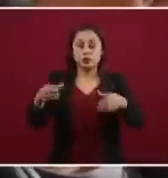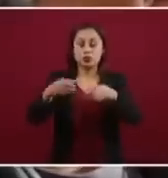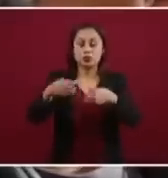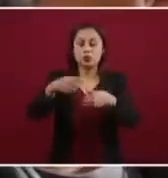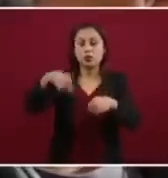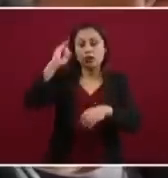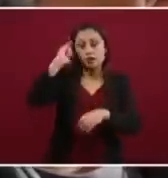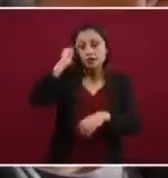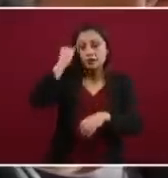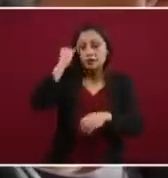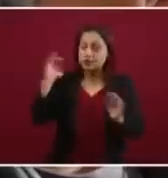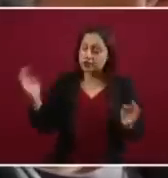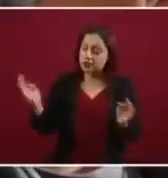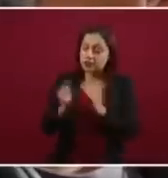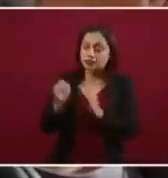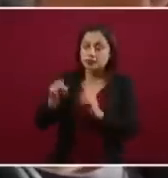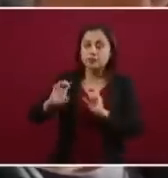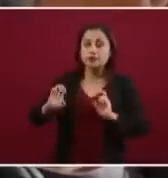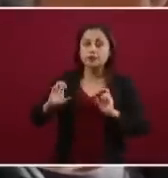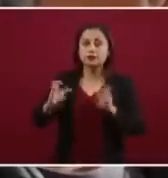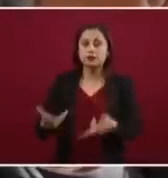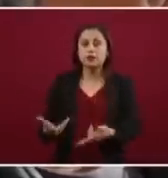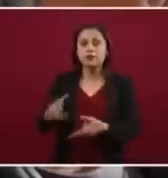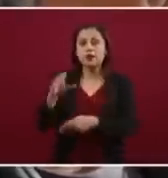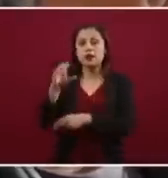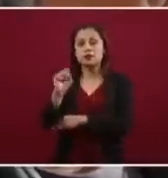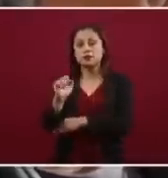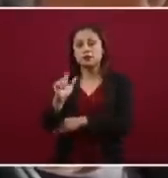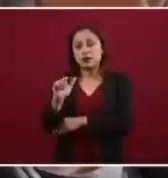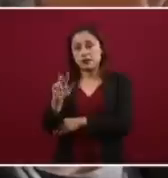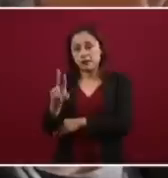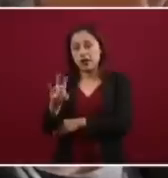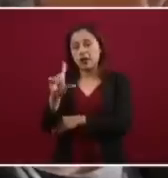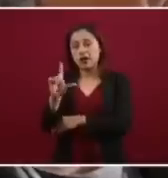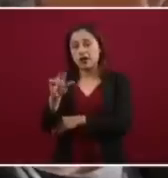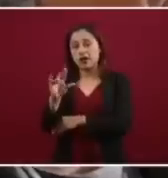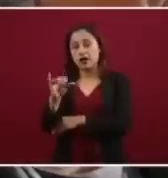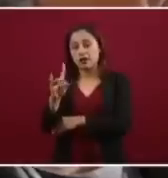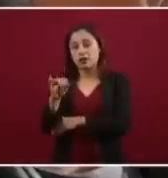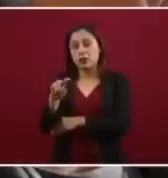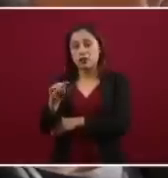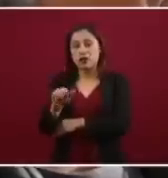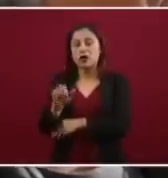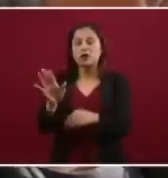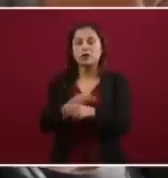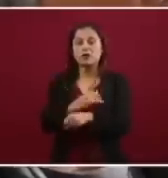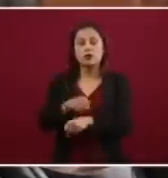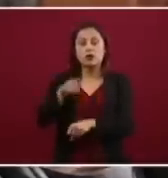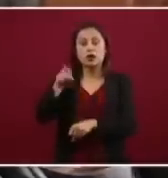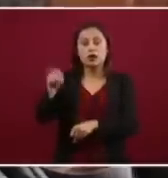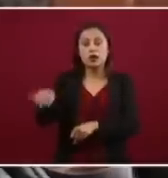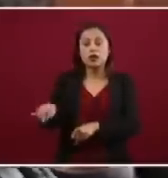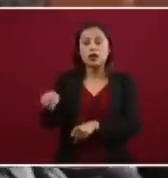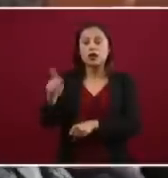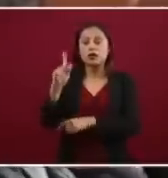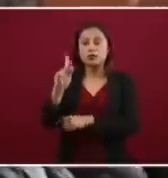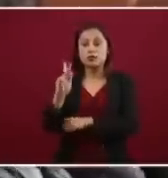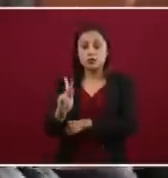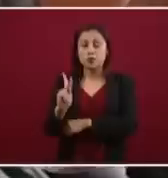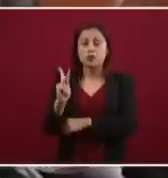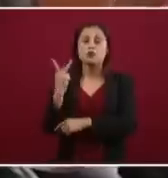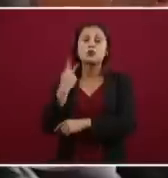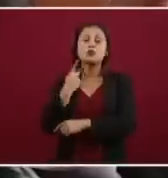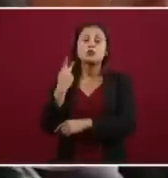Ellas están inquietas porque hay alguna propuesta, alguna intención de la Procuraduría Agraria y de la Secretaría del Medio